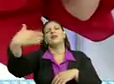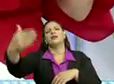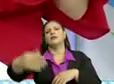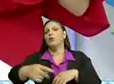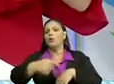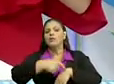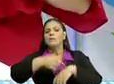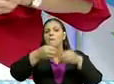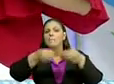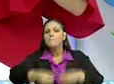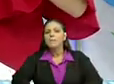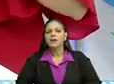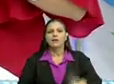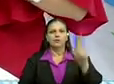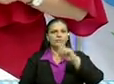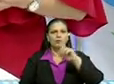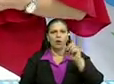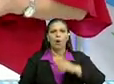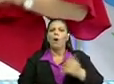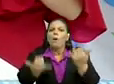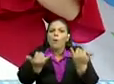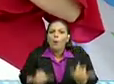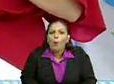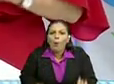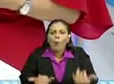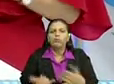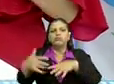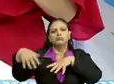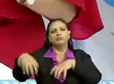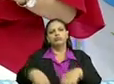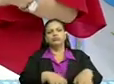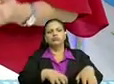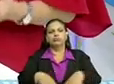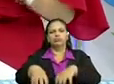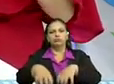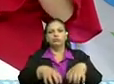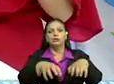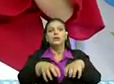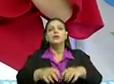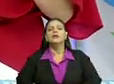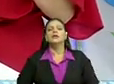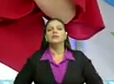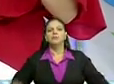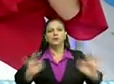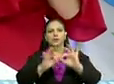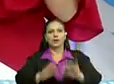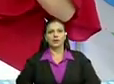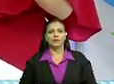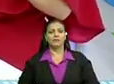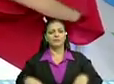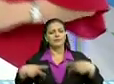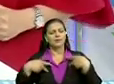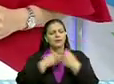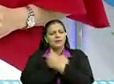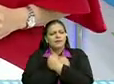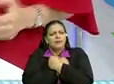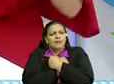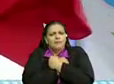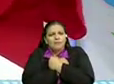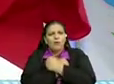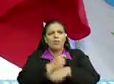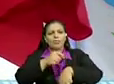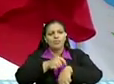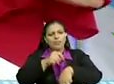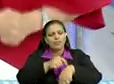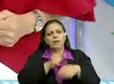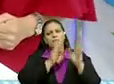Así es, cada día, cada minuto, cada segundo, hay que aprovecharlo con toda la potencialidad que